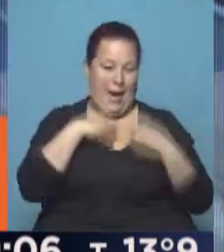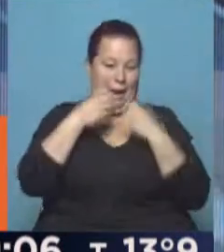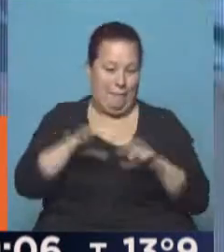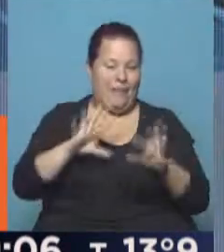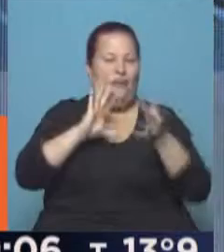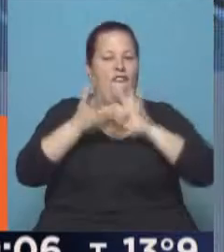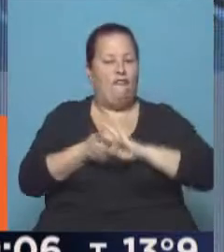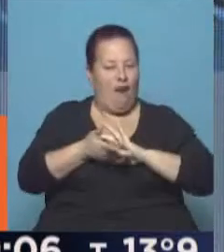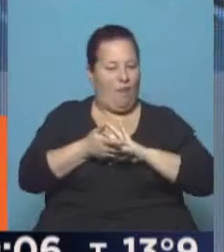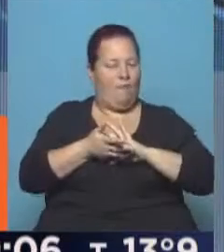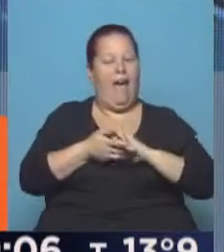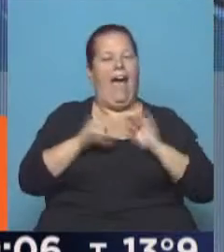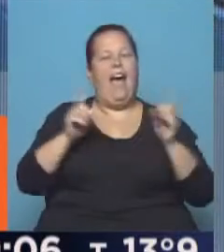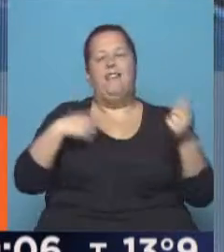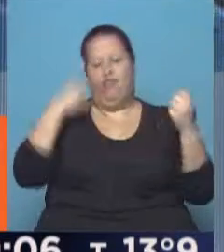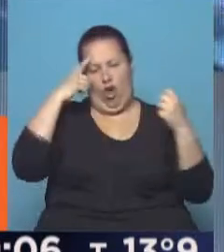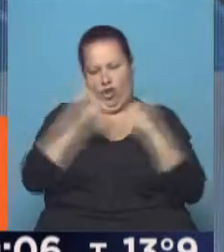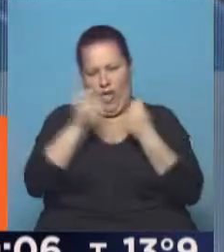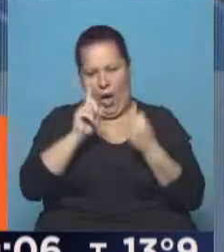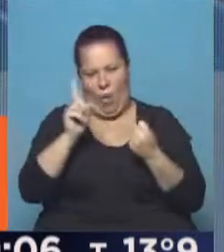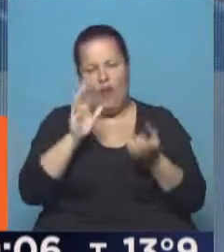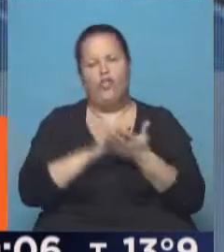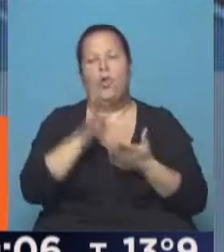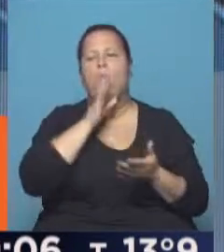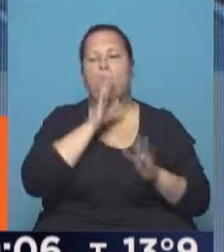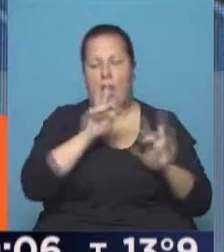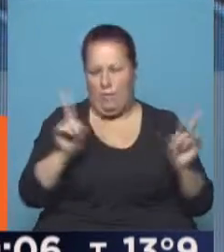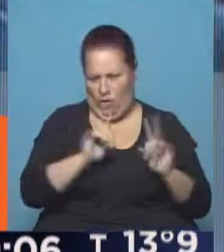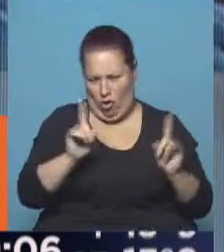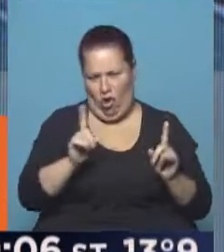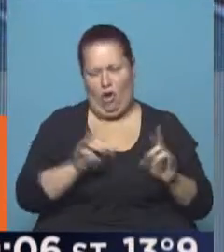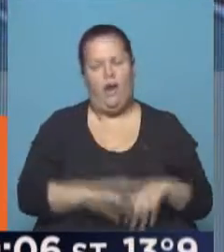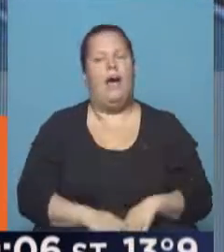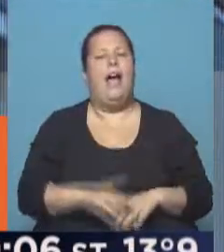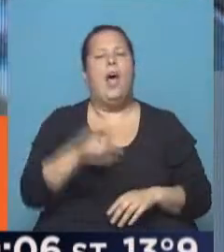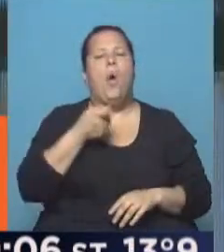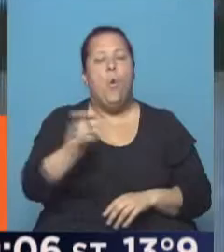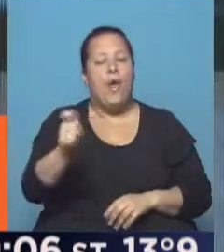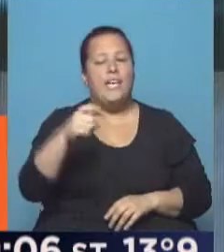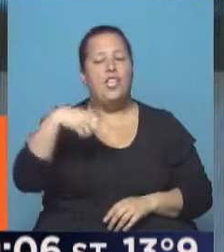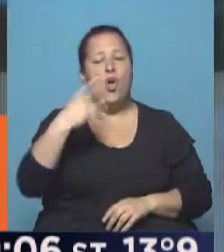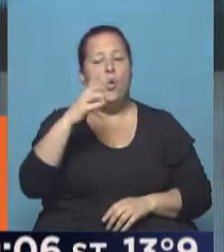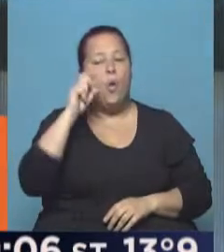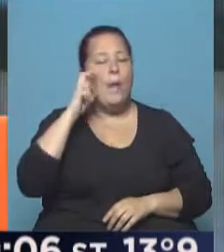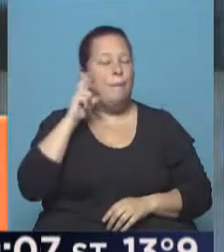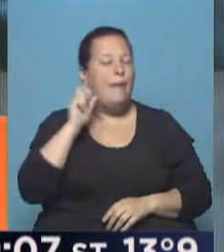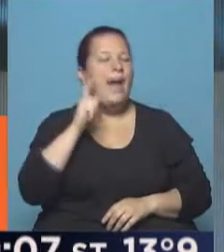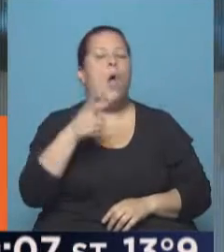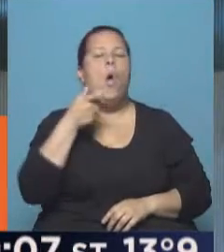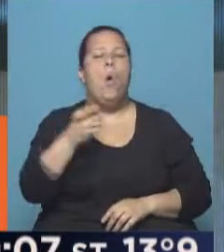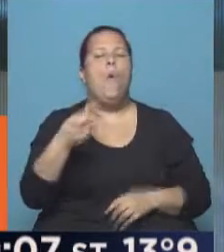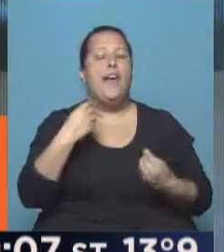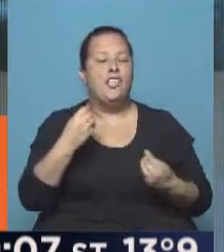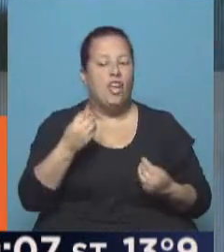una forma, a ver, no comparto el tema de que estamos hablando de judaísmo, es decir, el juicio de Nuremberg es un juicio donde lo que